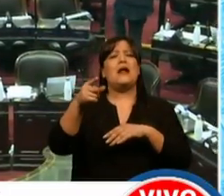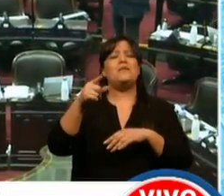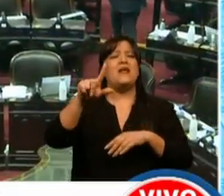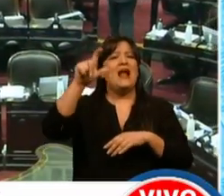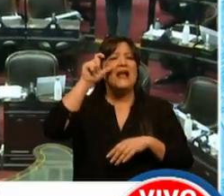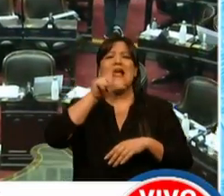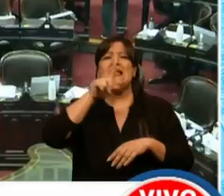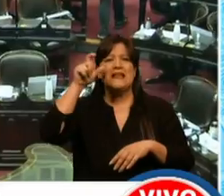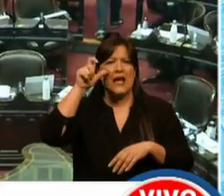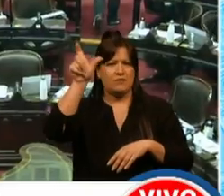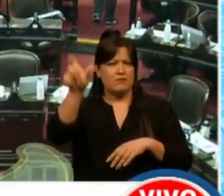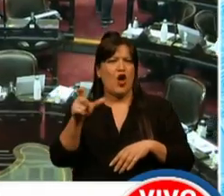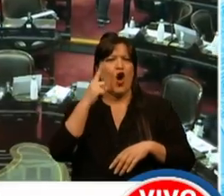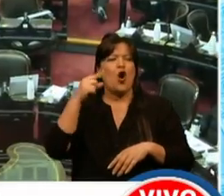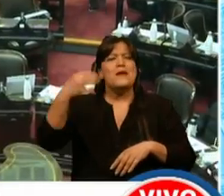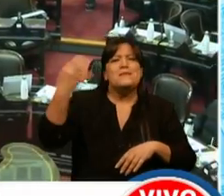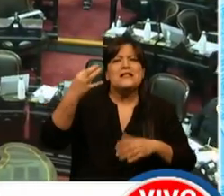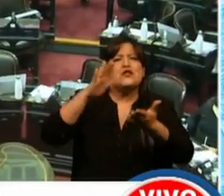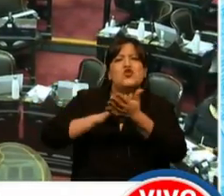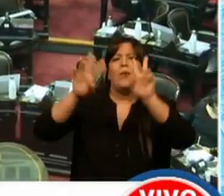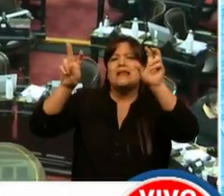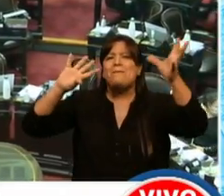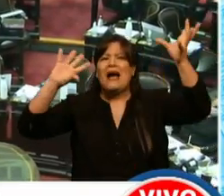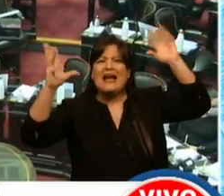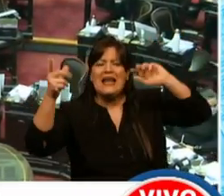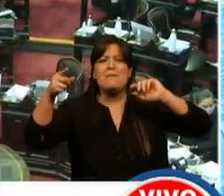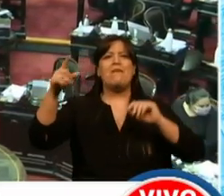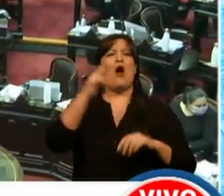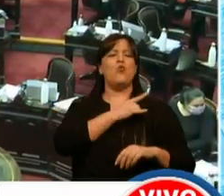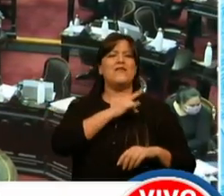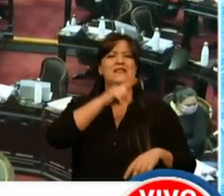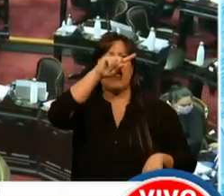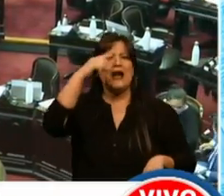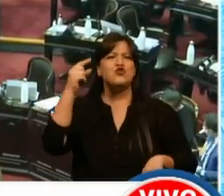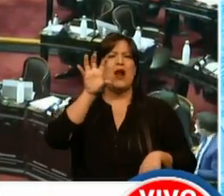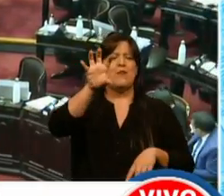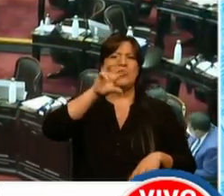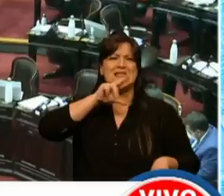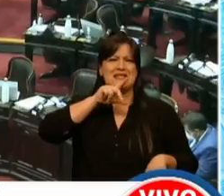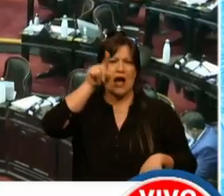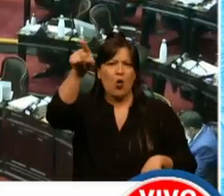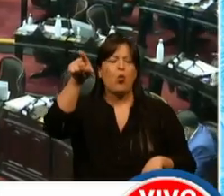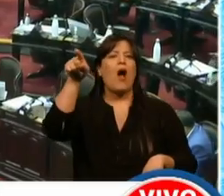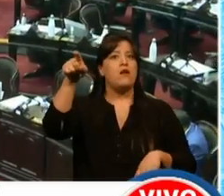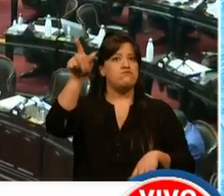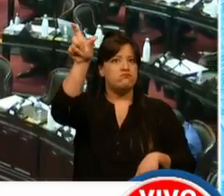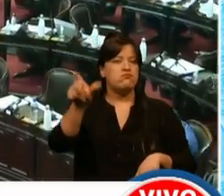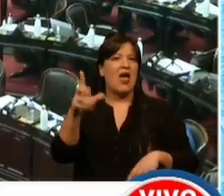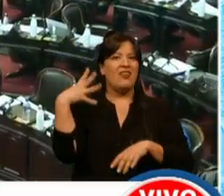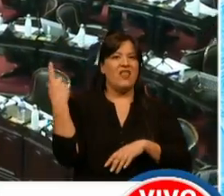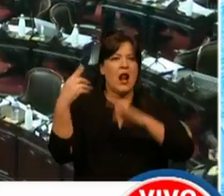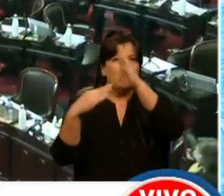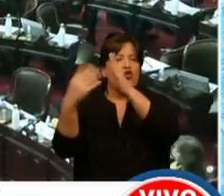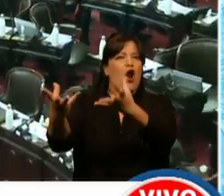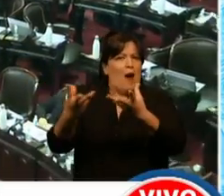bolete especialista de climatología de la universidad nacional de san juan que me apoyó en este trabajo